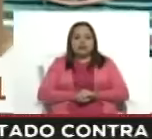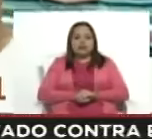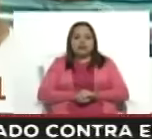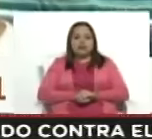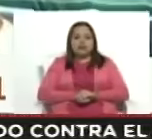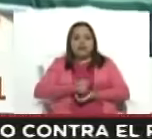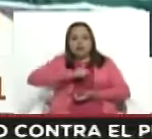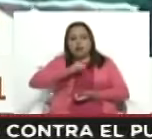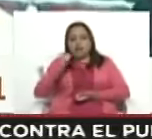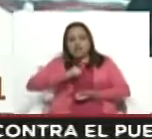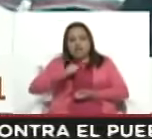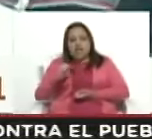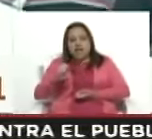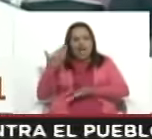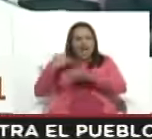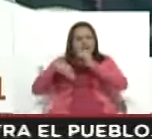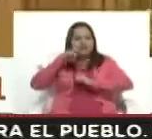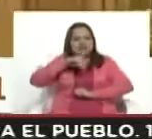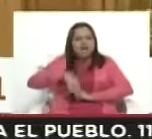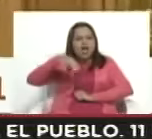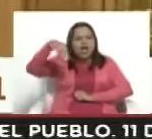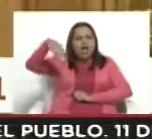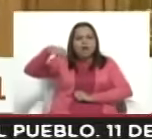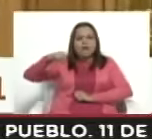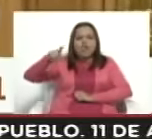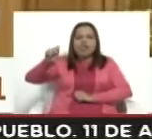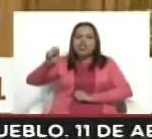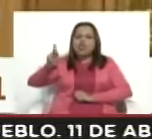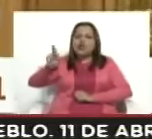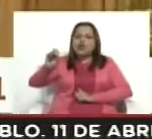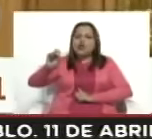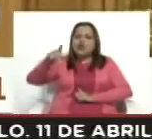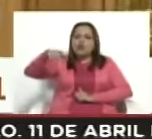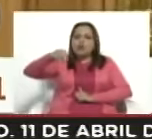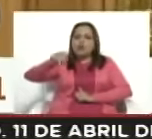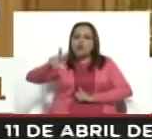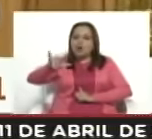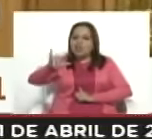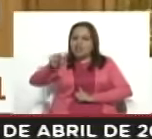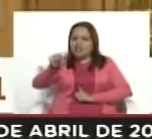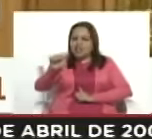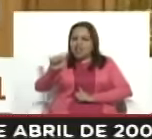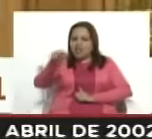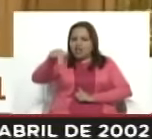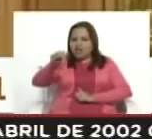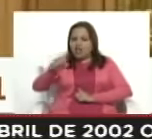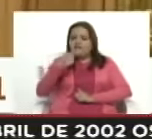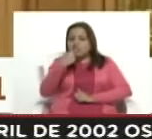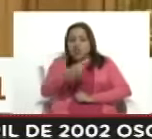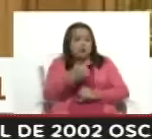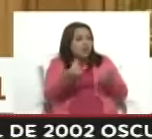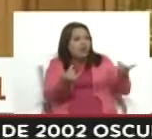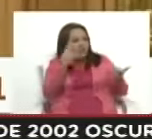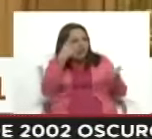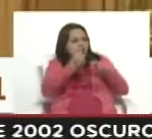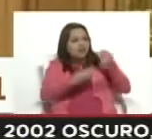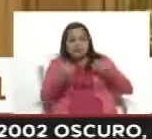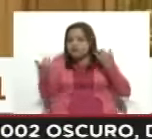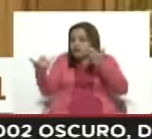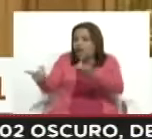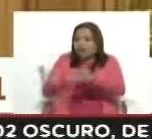la Policía Metropolitana. Y me dijo, bueno, ¿cuándo lo vamos a hacer? Ya.